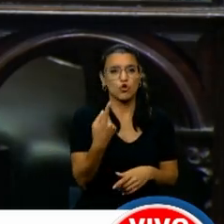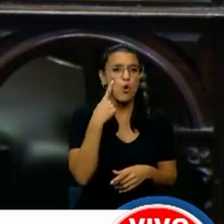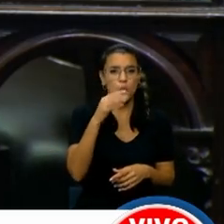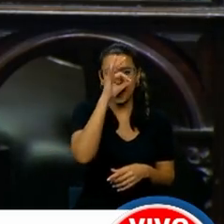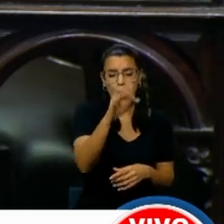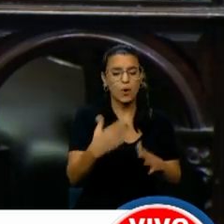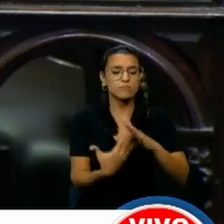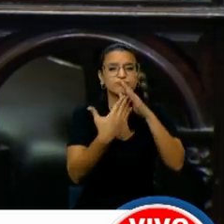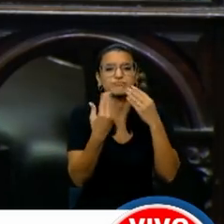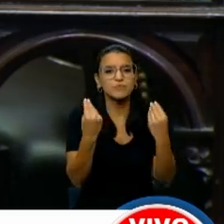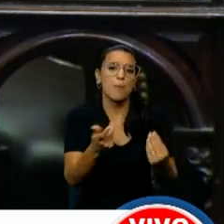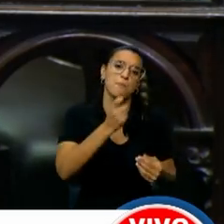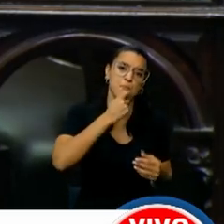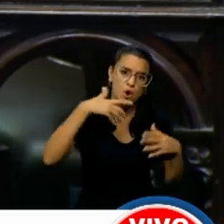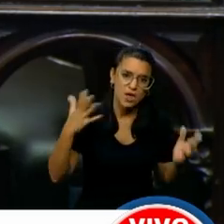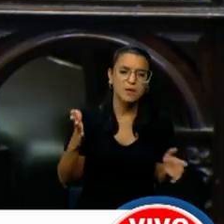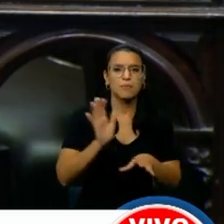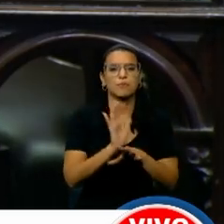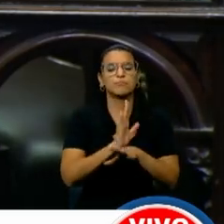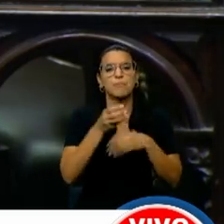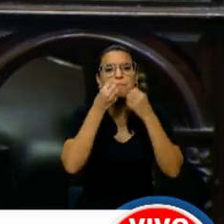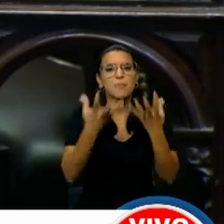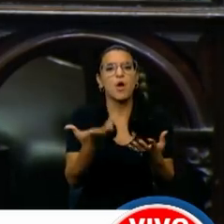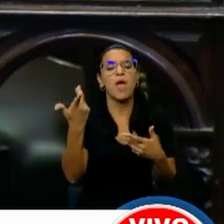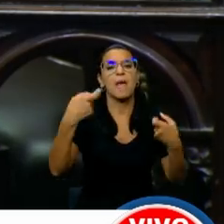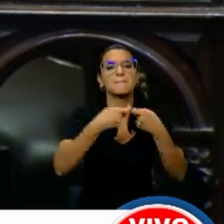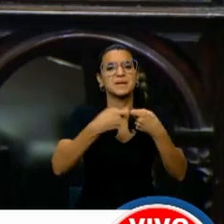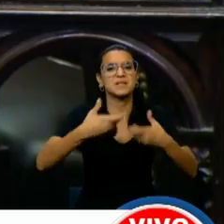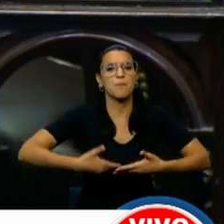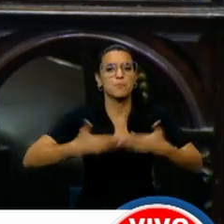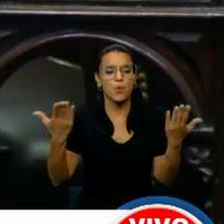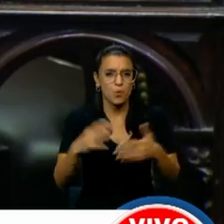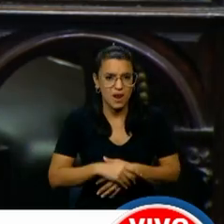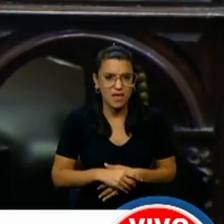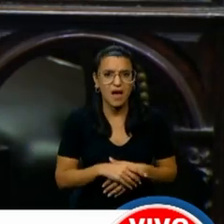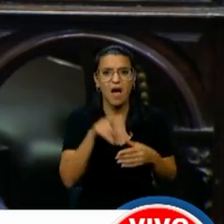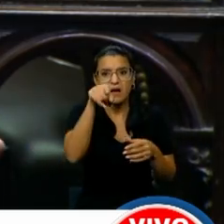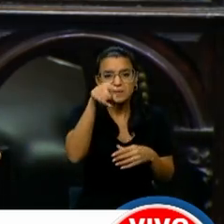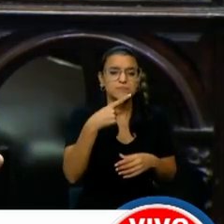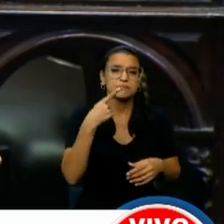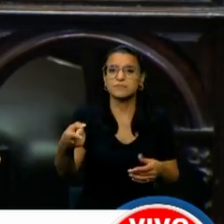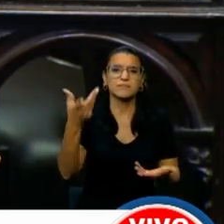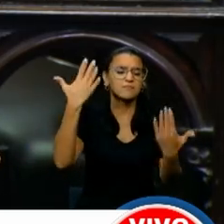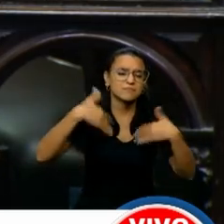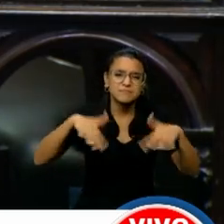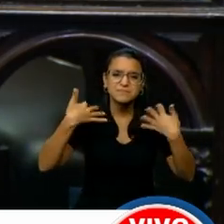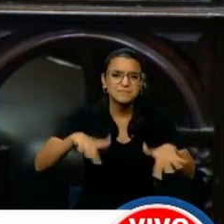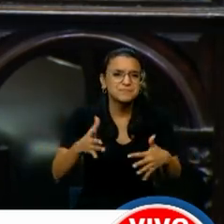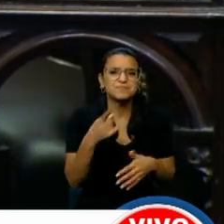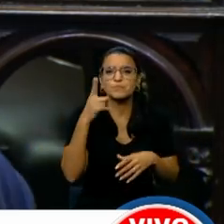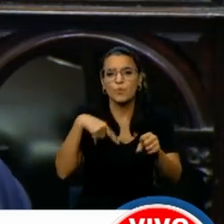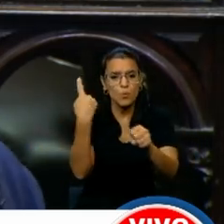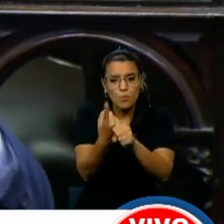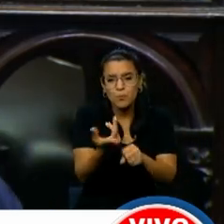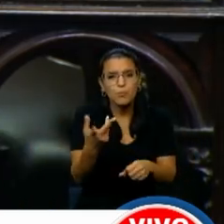cómo hacer por ejemplo más eficiente las empresas públicas que son un barril sin fondo nunca